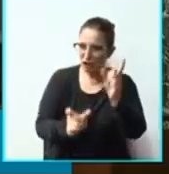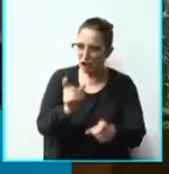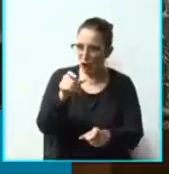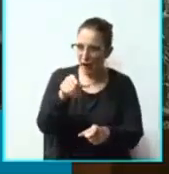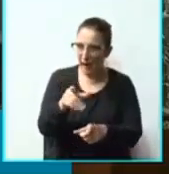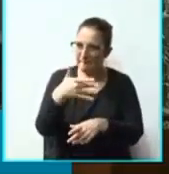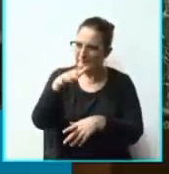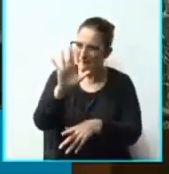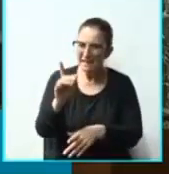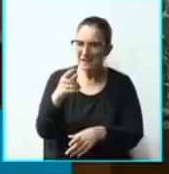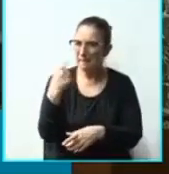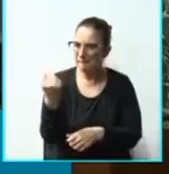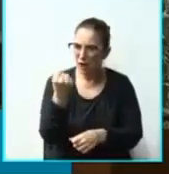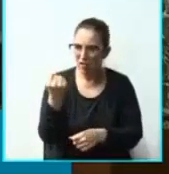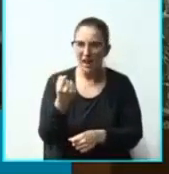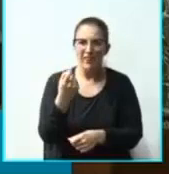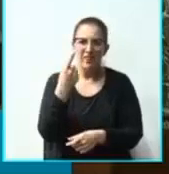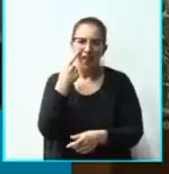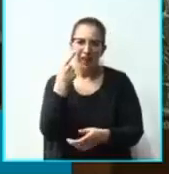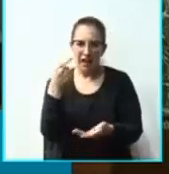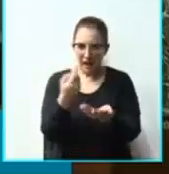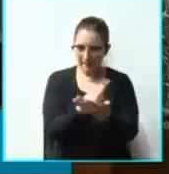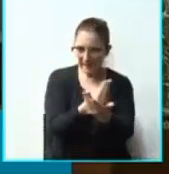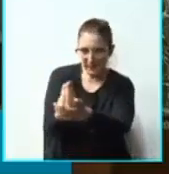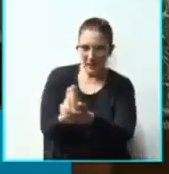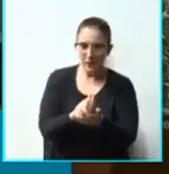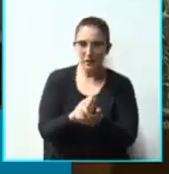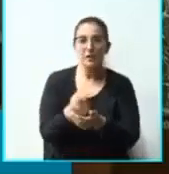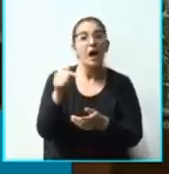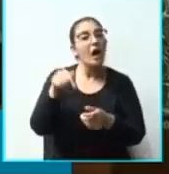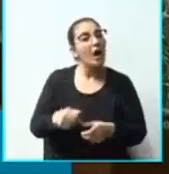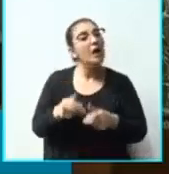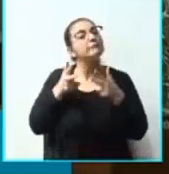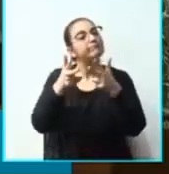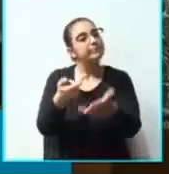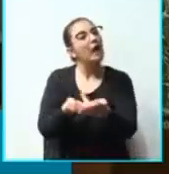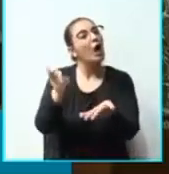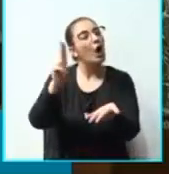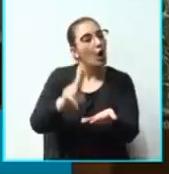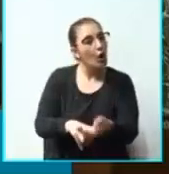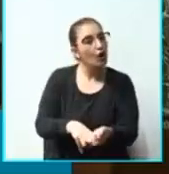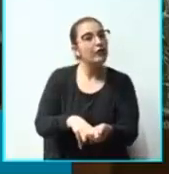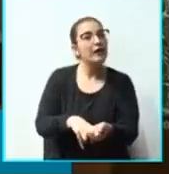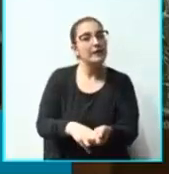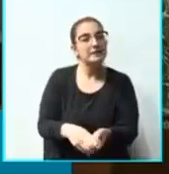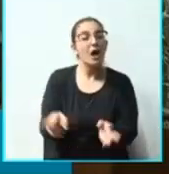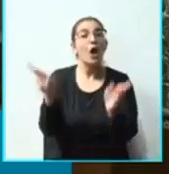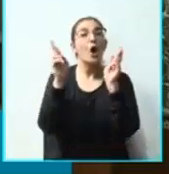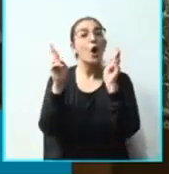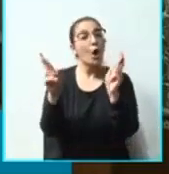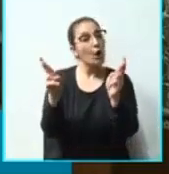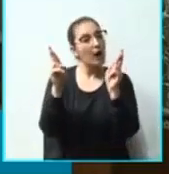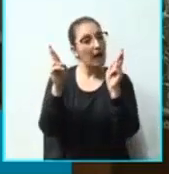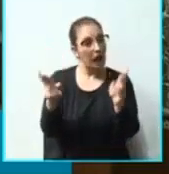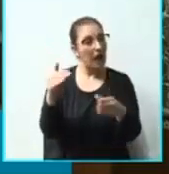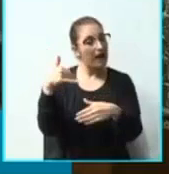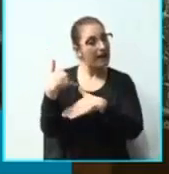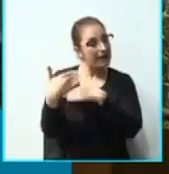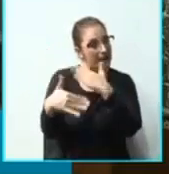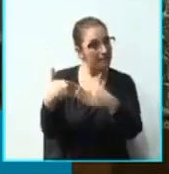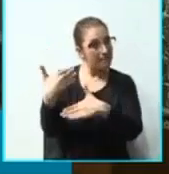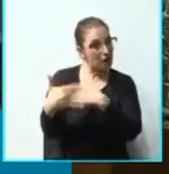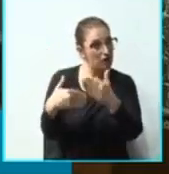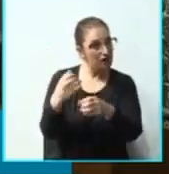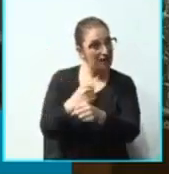intereses de todos los vecinos y vecinas de la ciudad de Buenos Aires, en este caso volvemos a decir lo mismo. Esperamos que en este proceso que se da hasta la